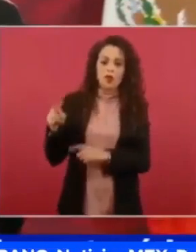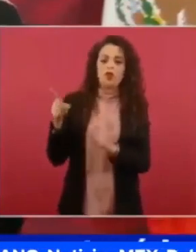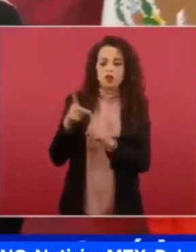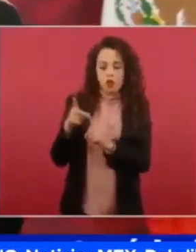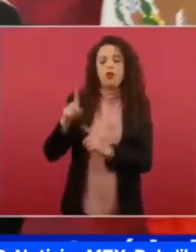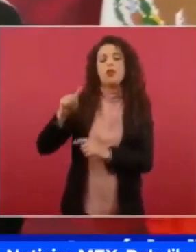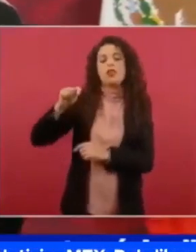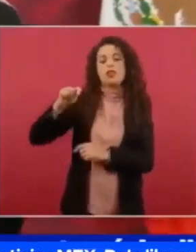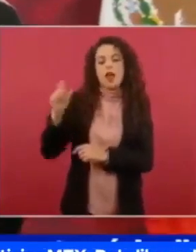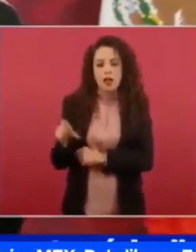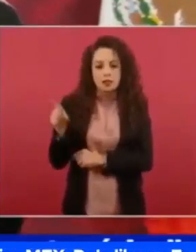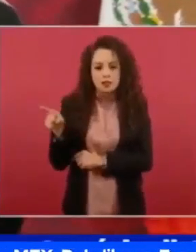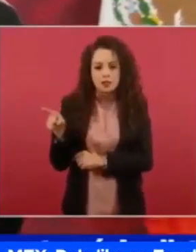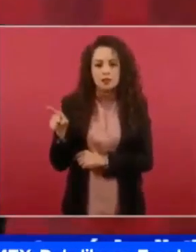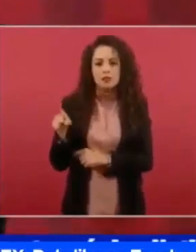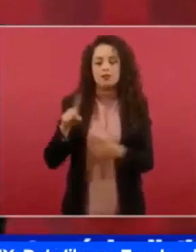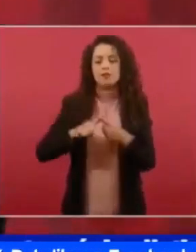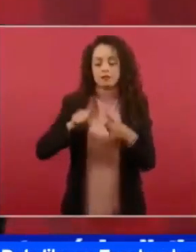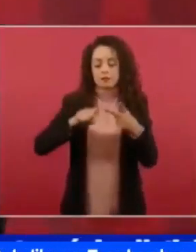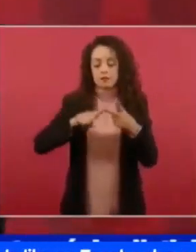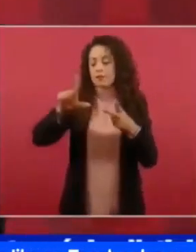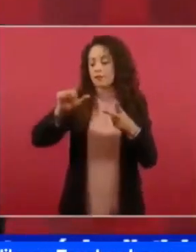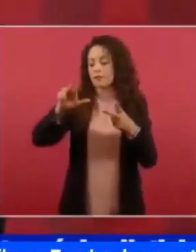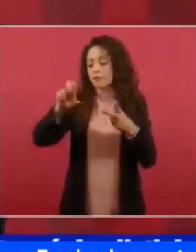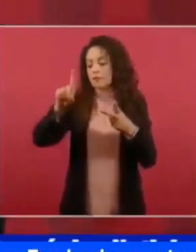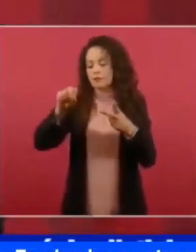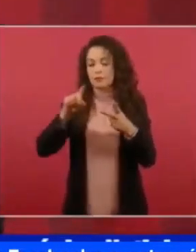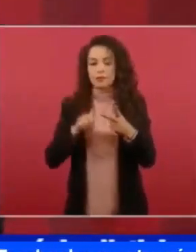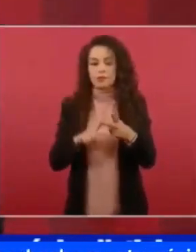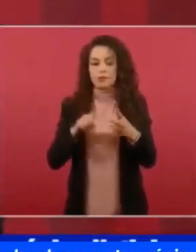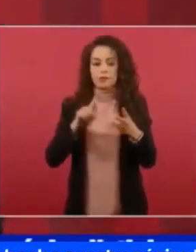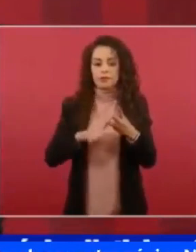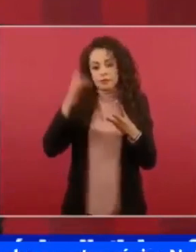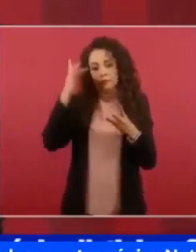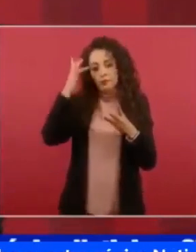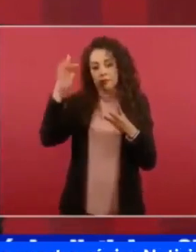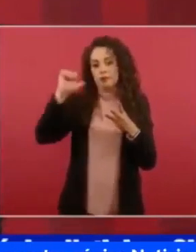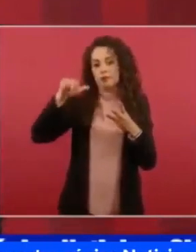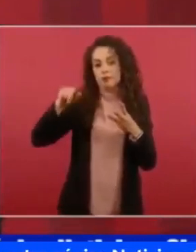en Laredo, en San Antonio,